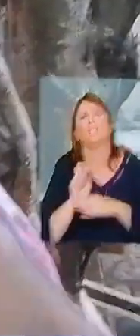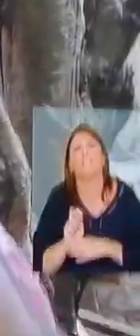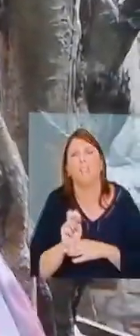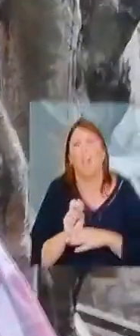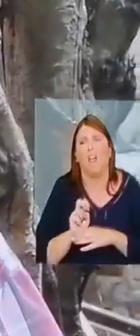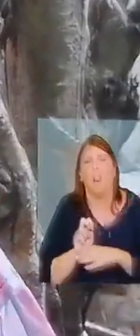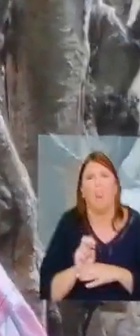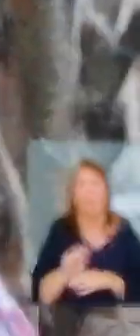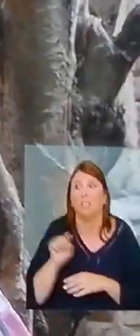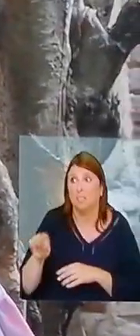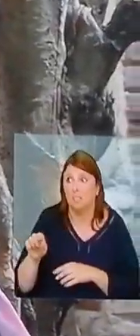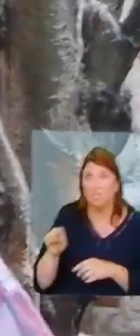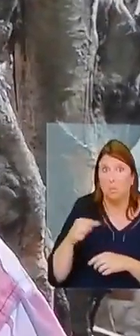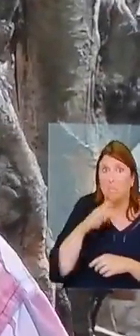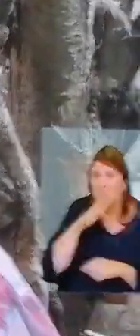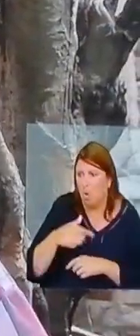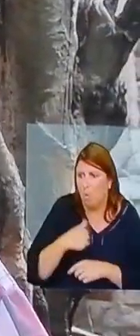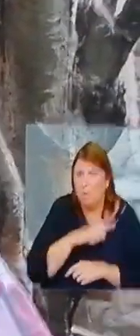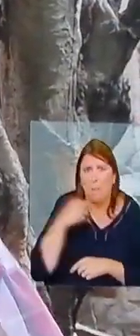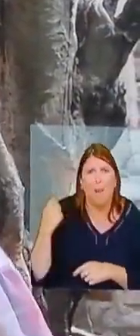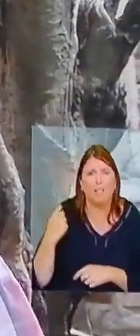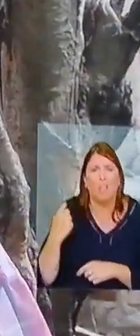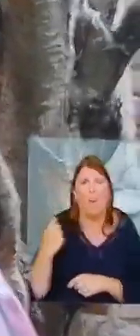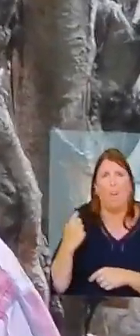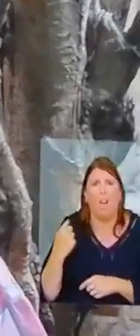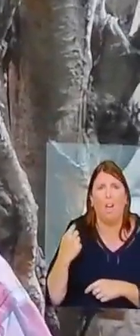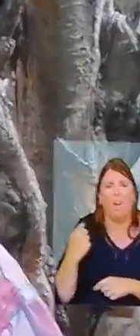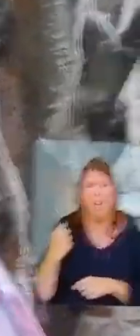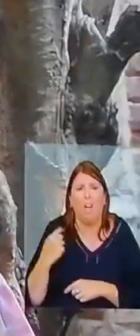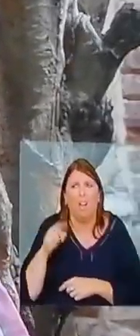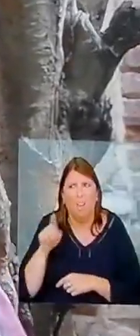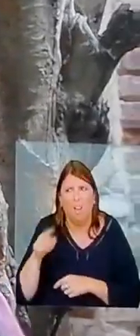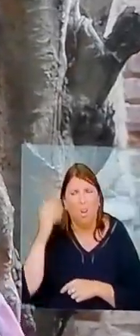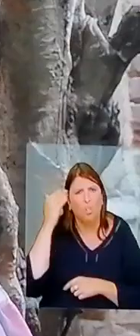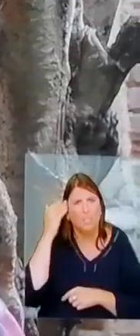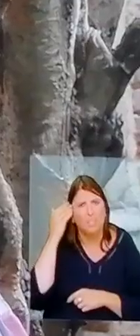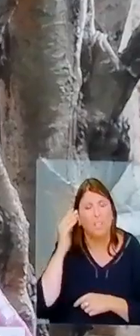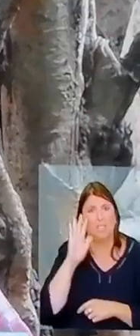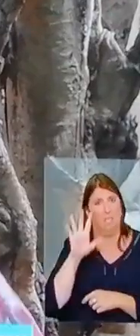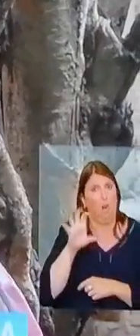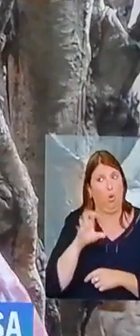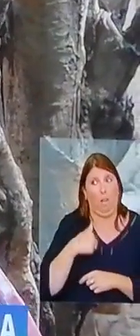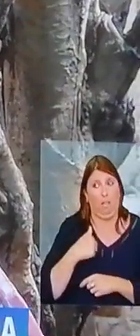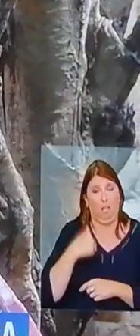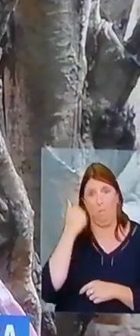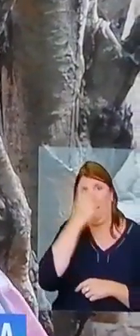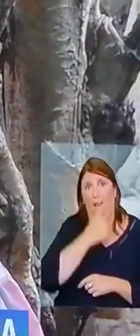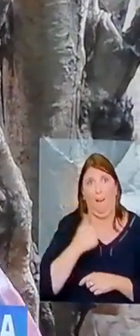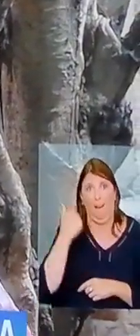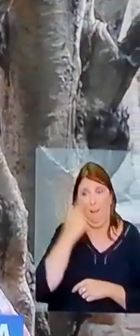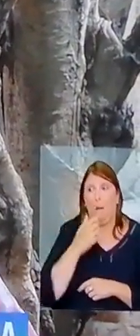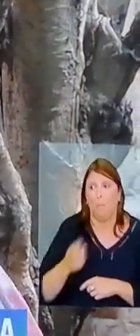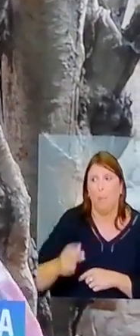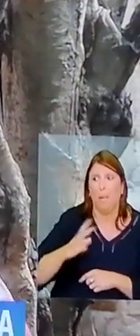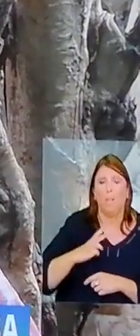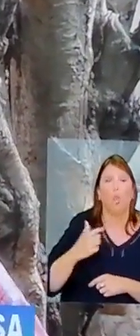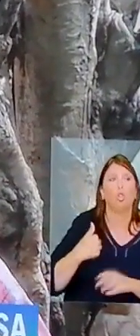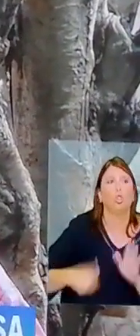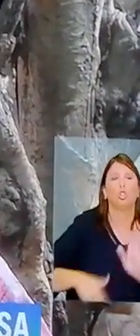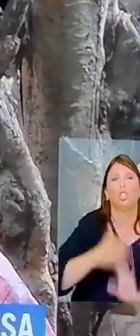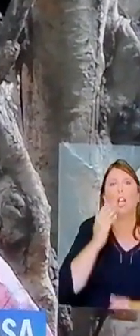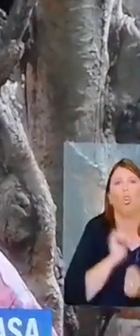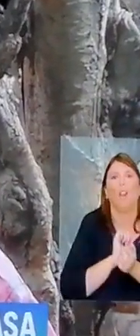Si él a mí me mata, hoy o mañana, si tienen conciencia, se van a acordar de esta cara. Porque él me dijo, yo salvo y te